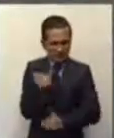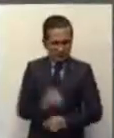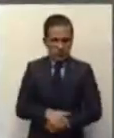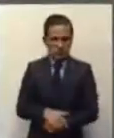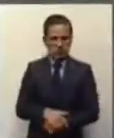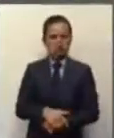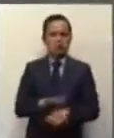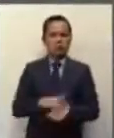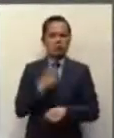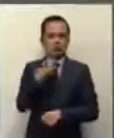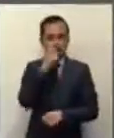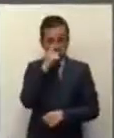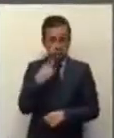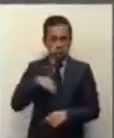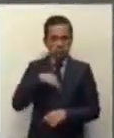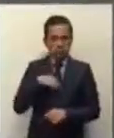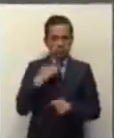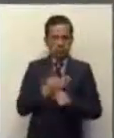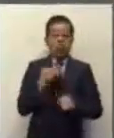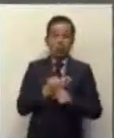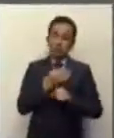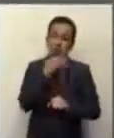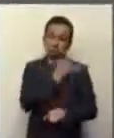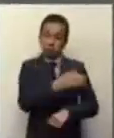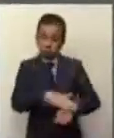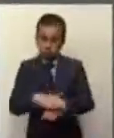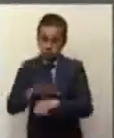esta soberanía a terminar con la incertidumbre.